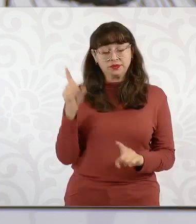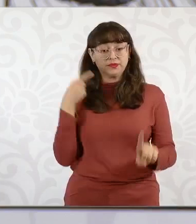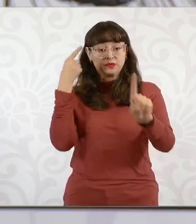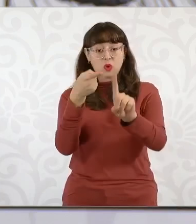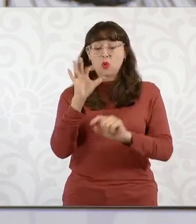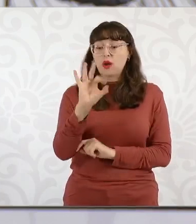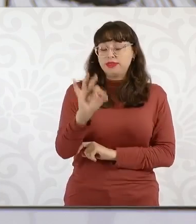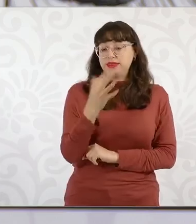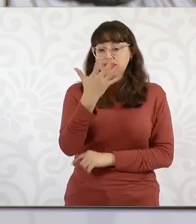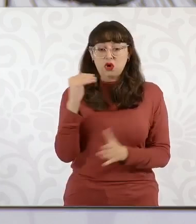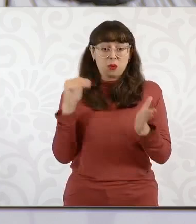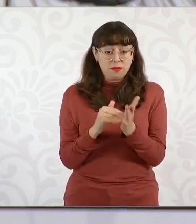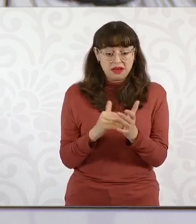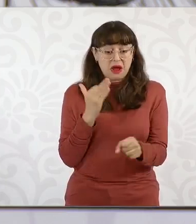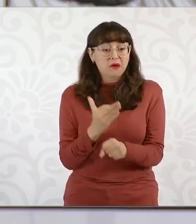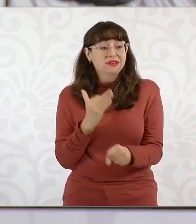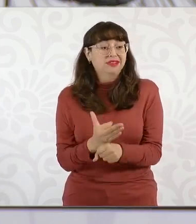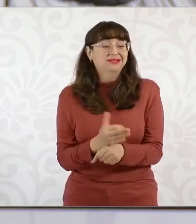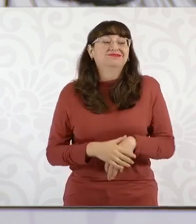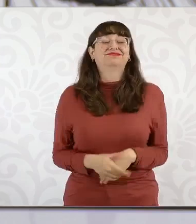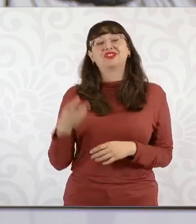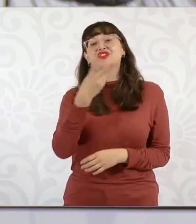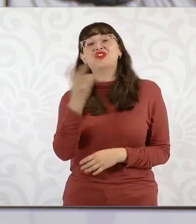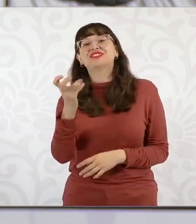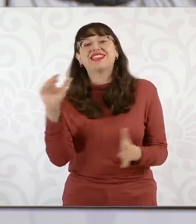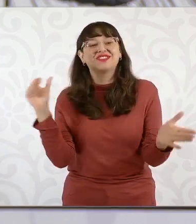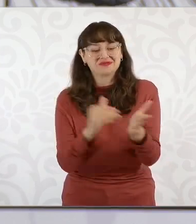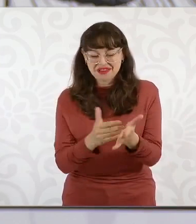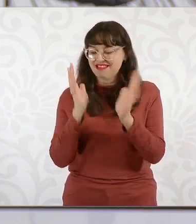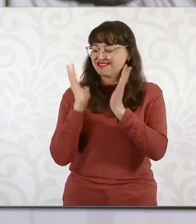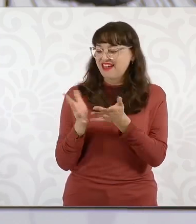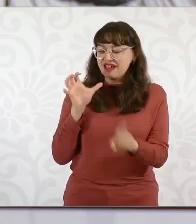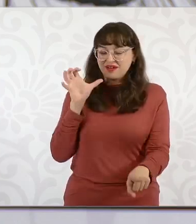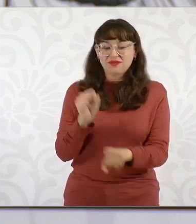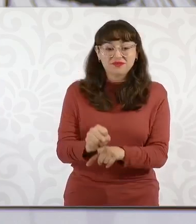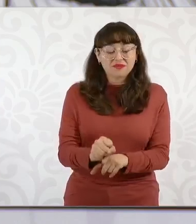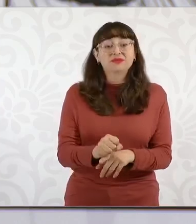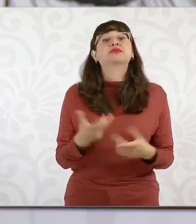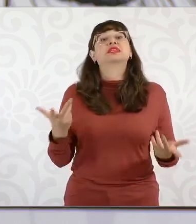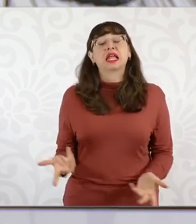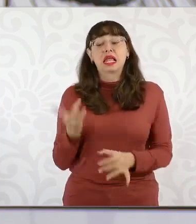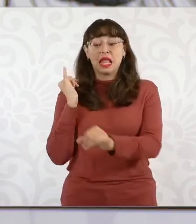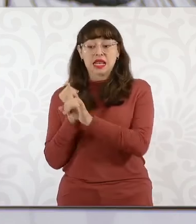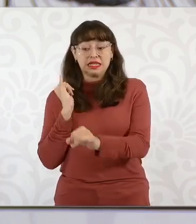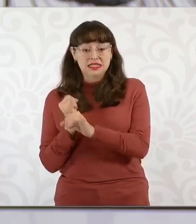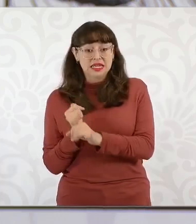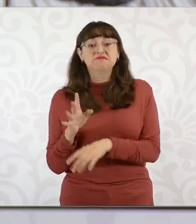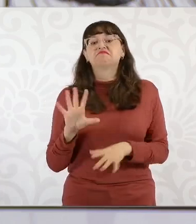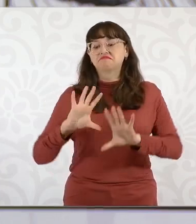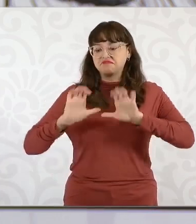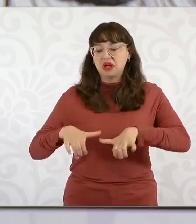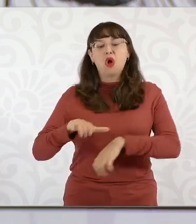45,000 lugares. Ya llegamos a 200,000 y con una parte de educación semipresencial vamos a llegar a 400,000